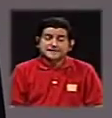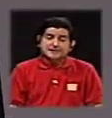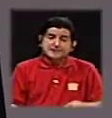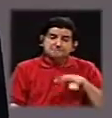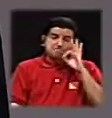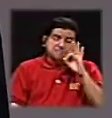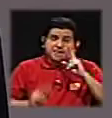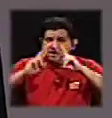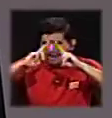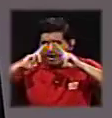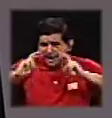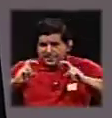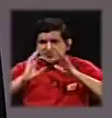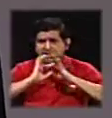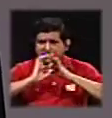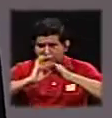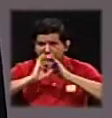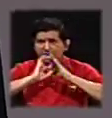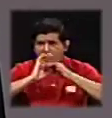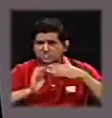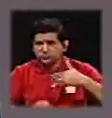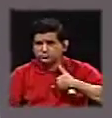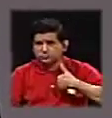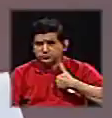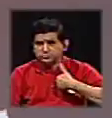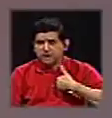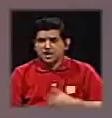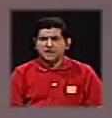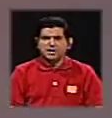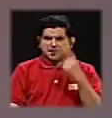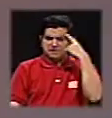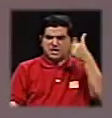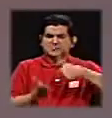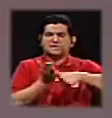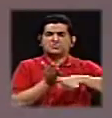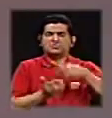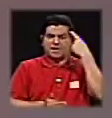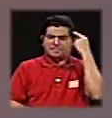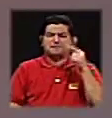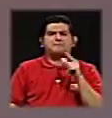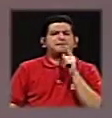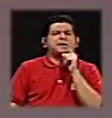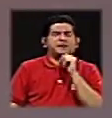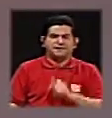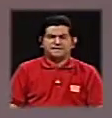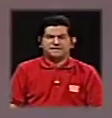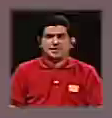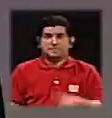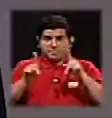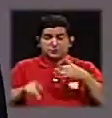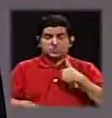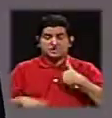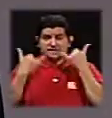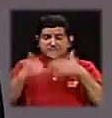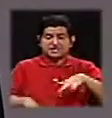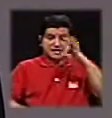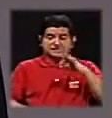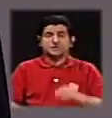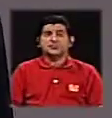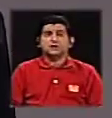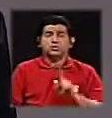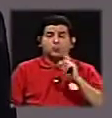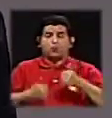se examinó la relación entre por quién piensa votar, para los que ya tienen un candidato, y la gestión del